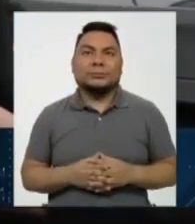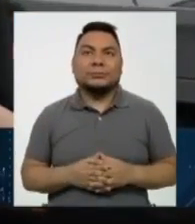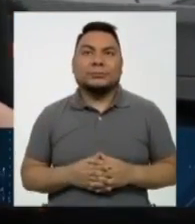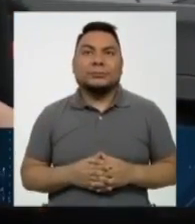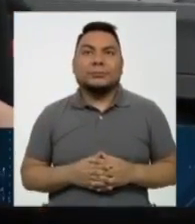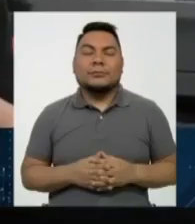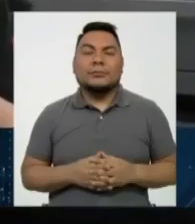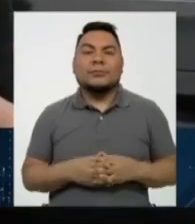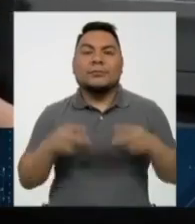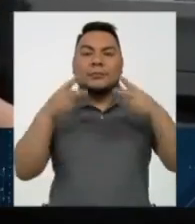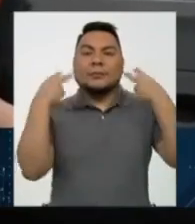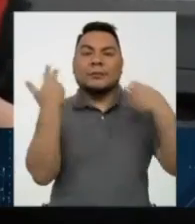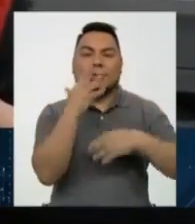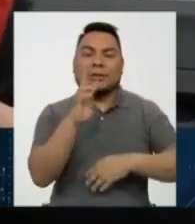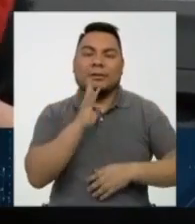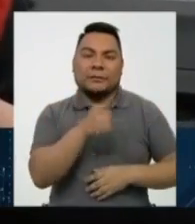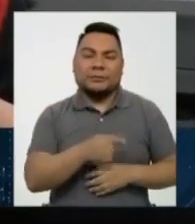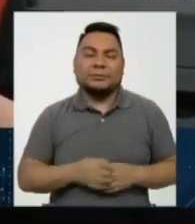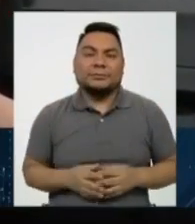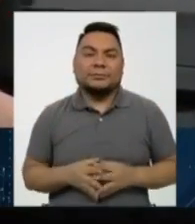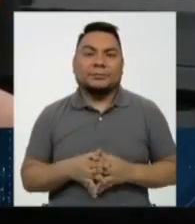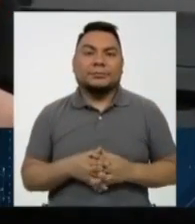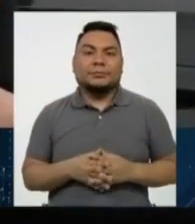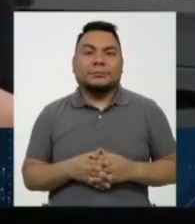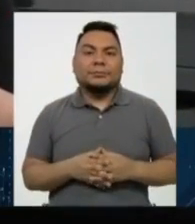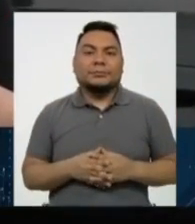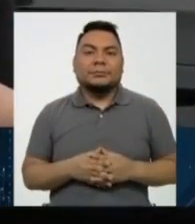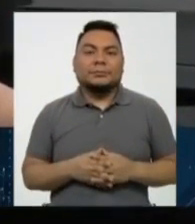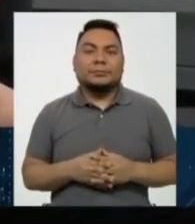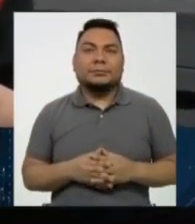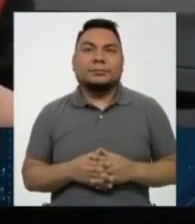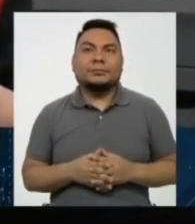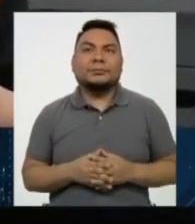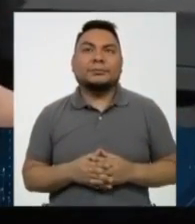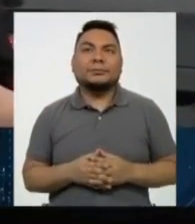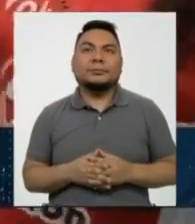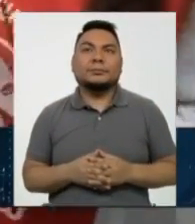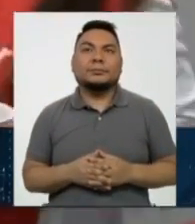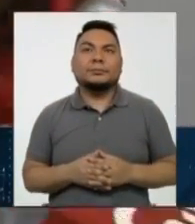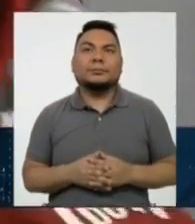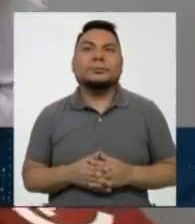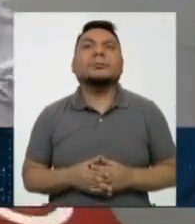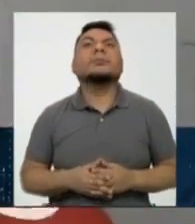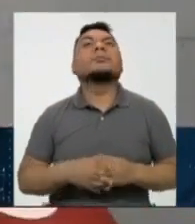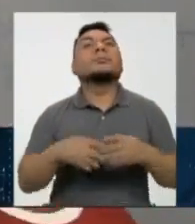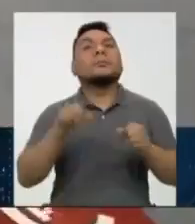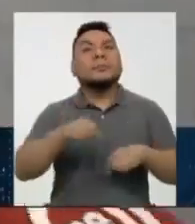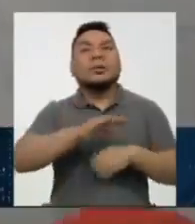Takrimpi yanapta sipkanyali, jumana casa yanapta sinipkanakma, mira hilata kuyakanaka.